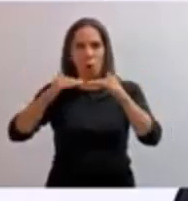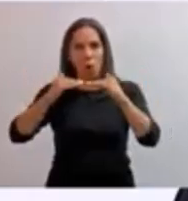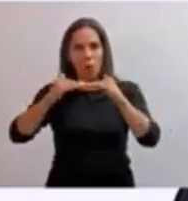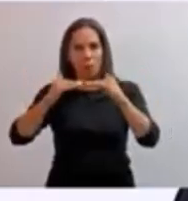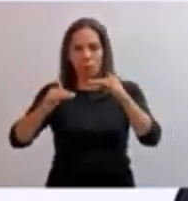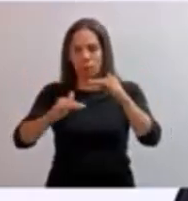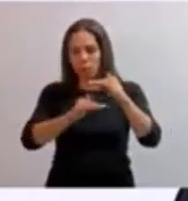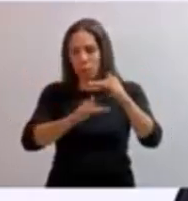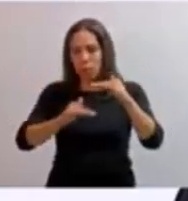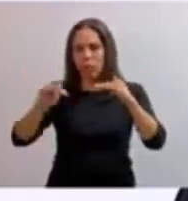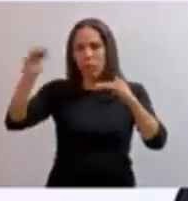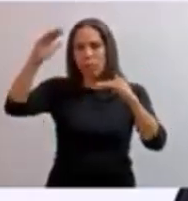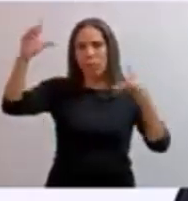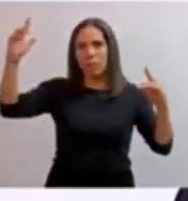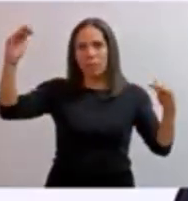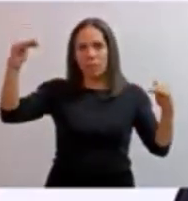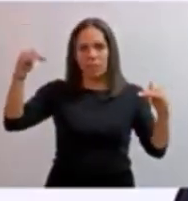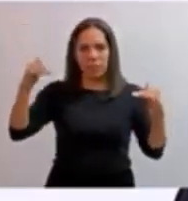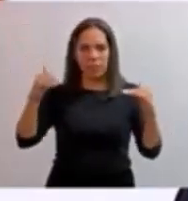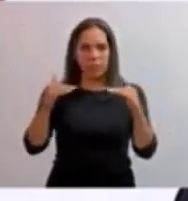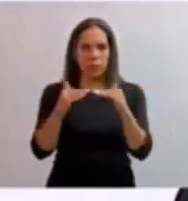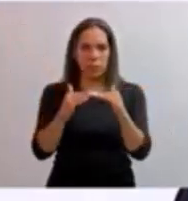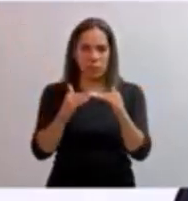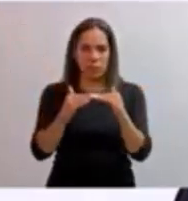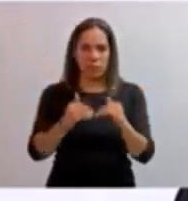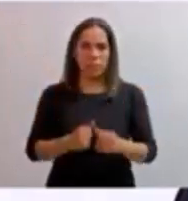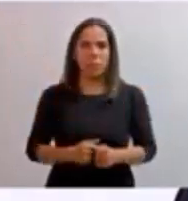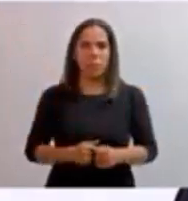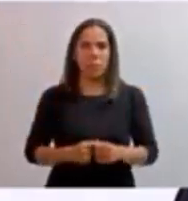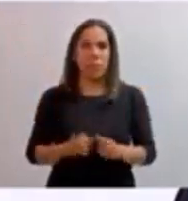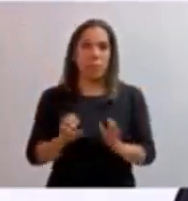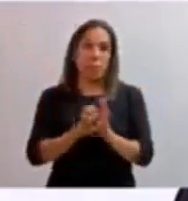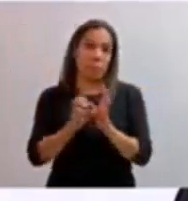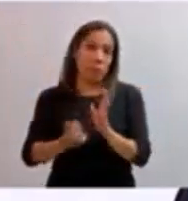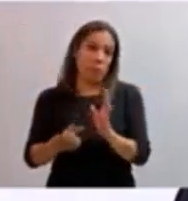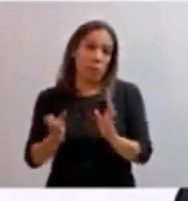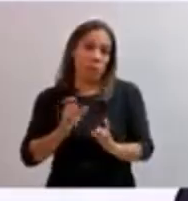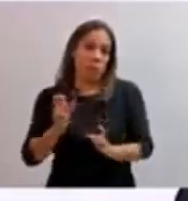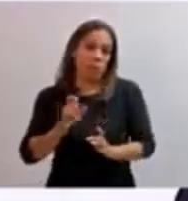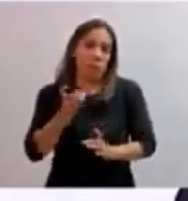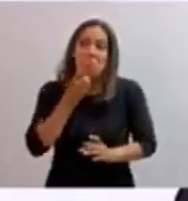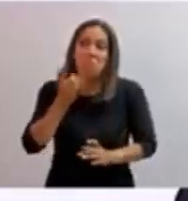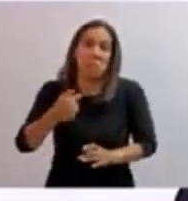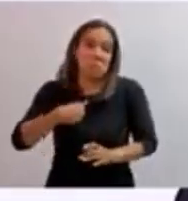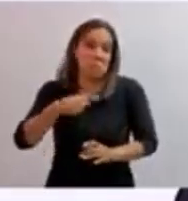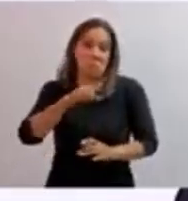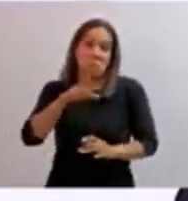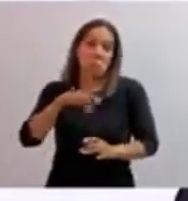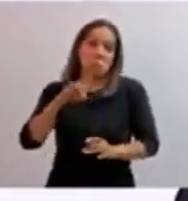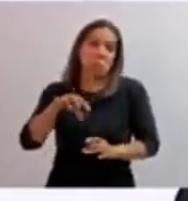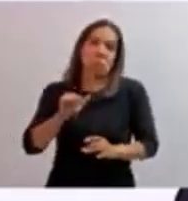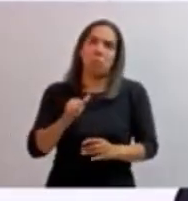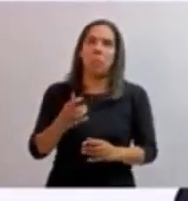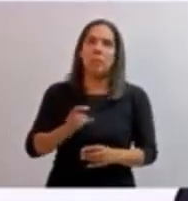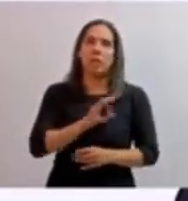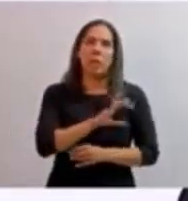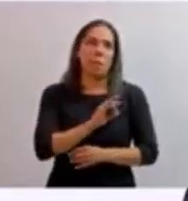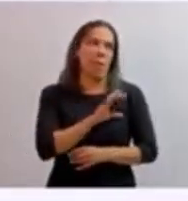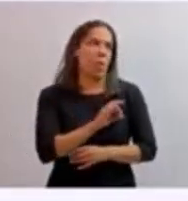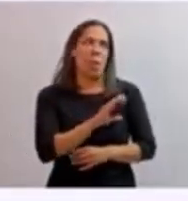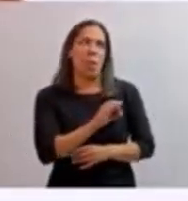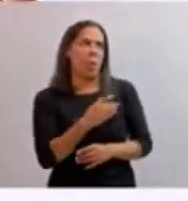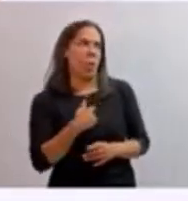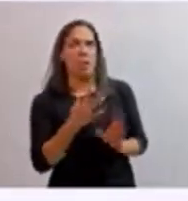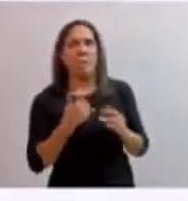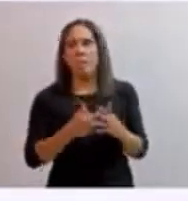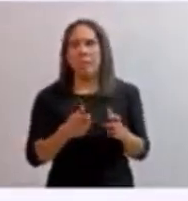he enfrentado es que yo vengo de la zona. Entonces, ¡ay, qué miedo! Vamos a